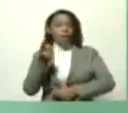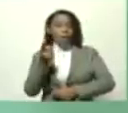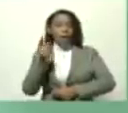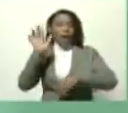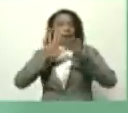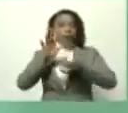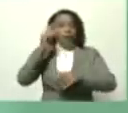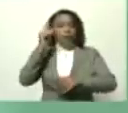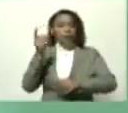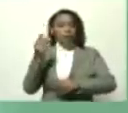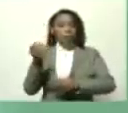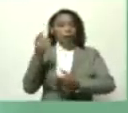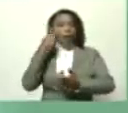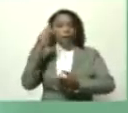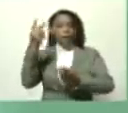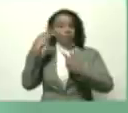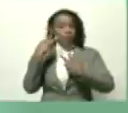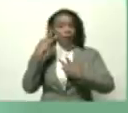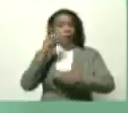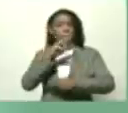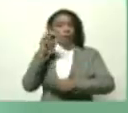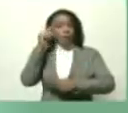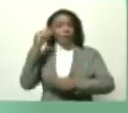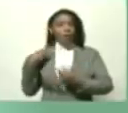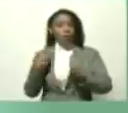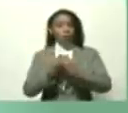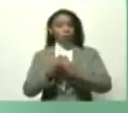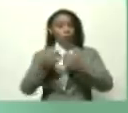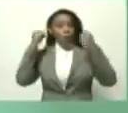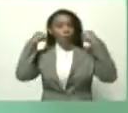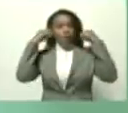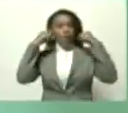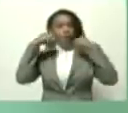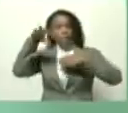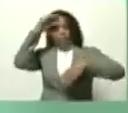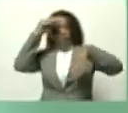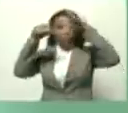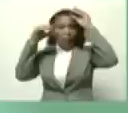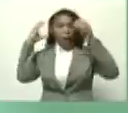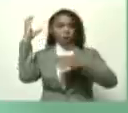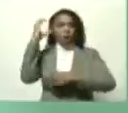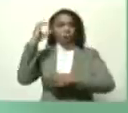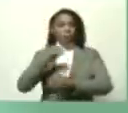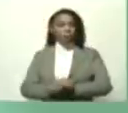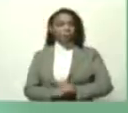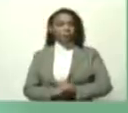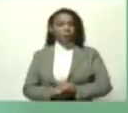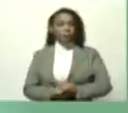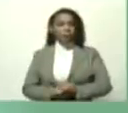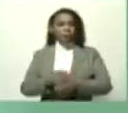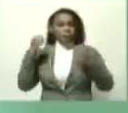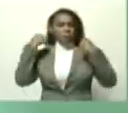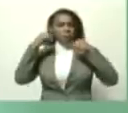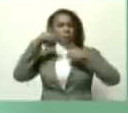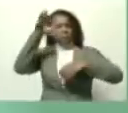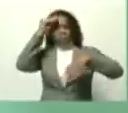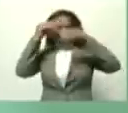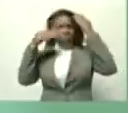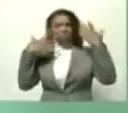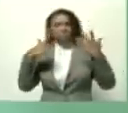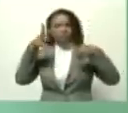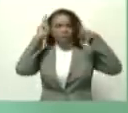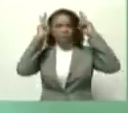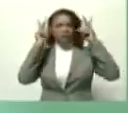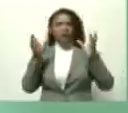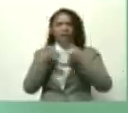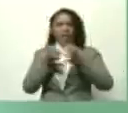15, 20 días, no me verás por 20 días, me voy con los muchachos a entrenar a Colombia. A entrenar a Colombia. ¿Qué tenía el Conejo? ¿Un